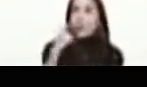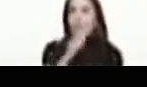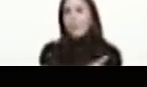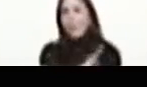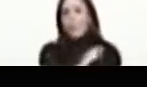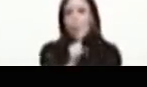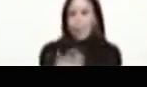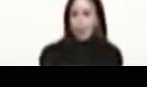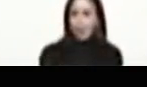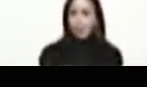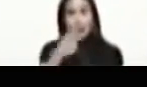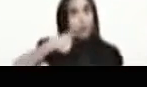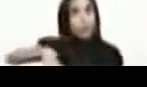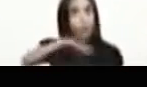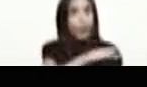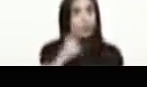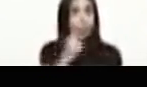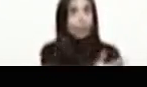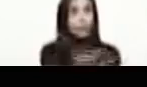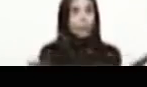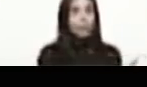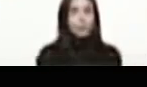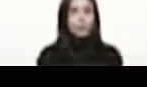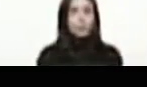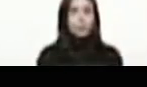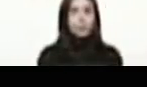ustedes, la generación de oro.